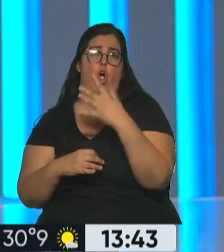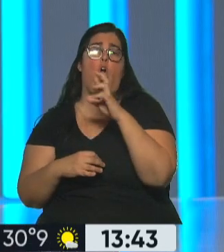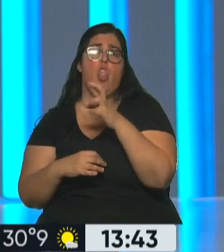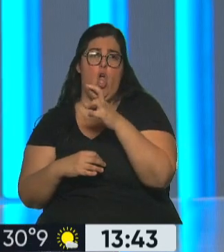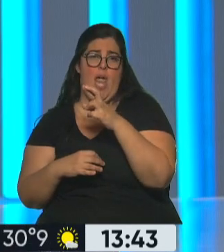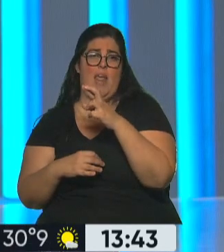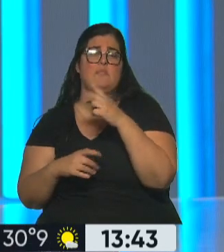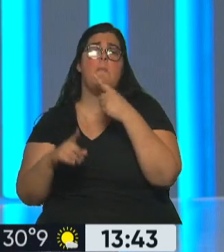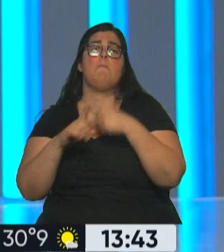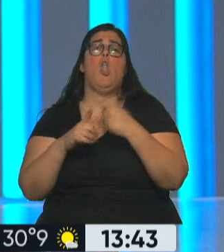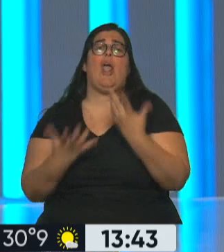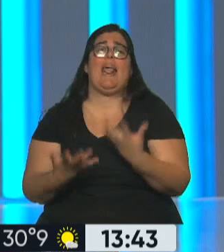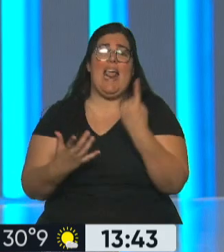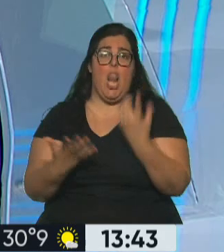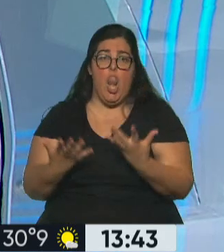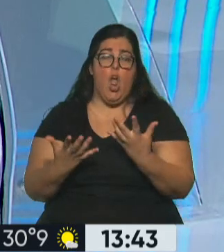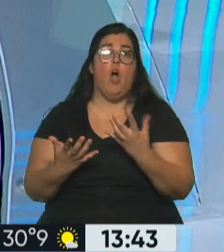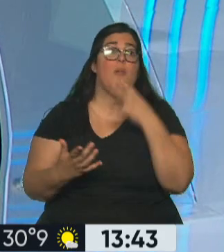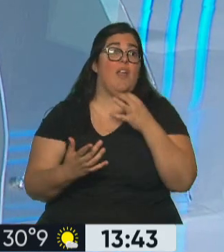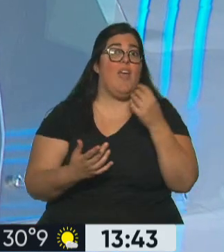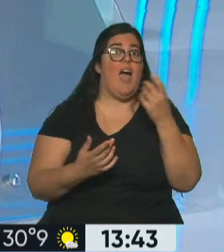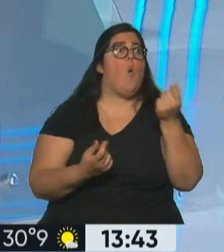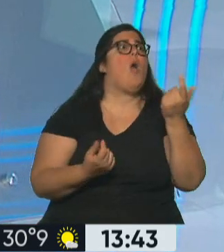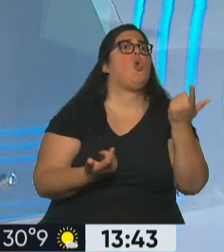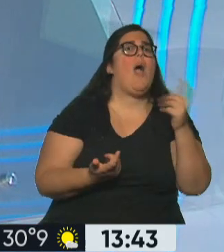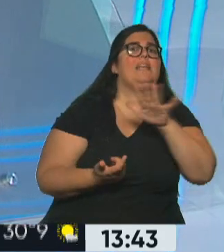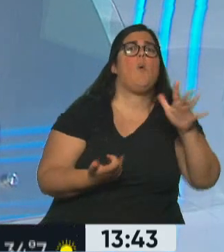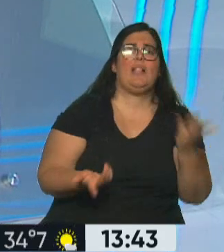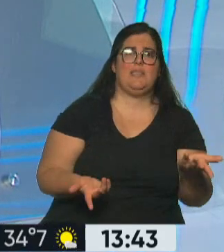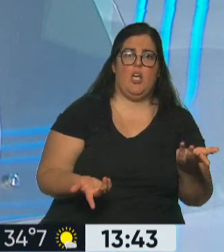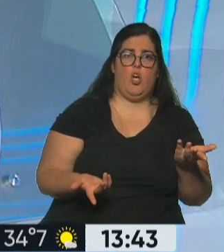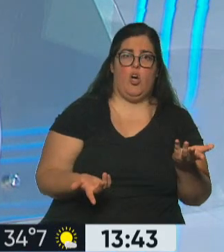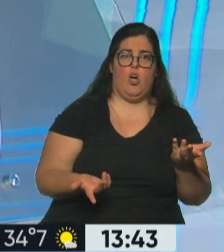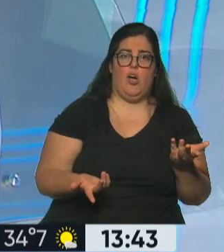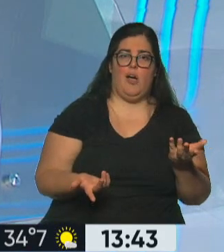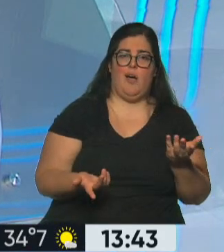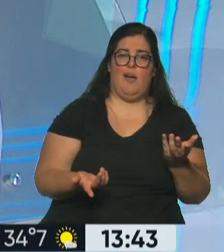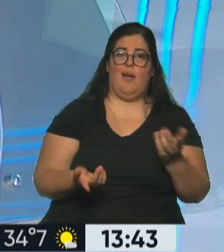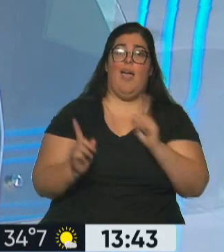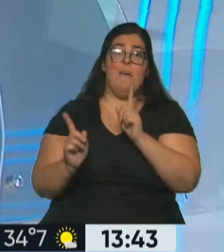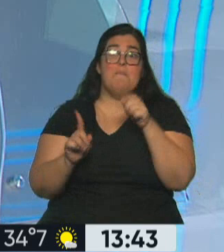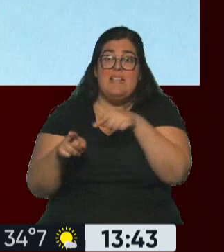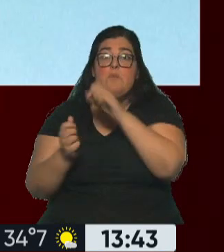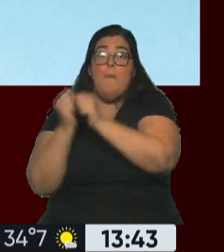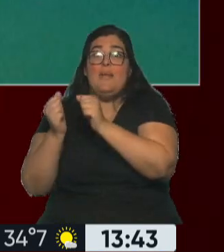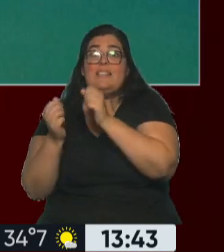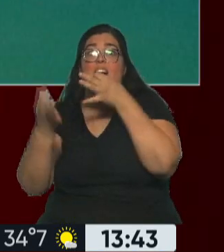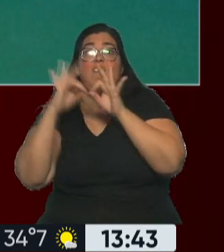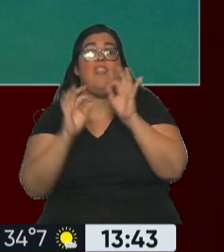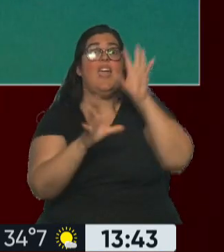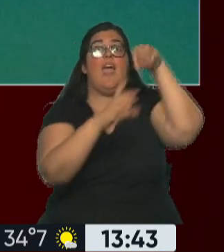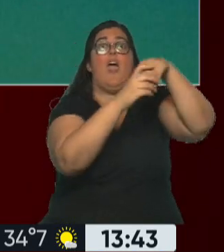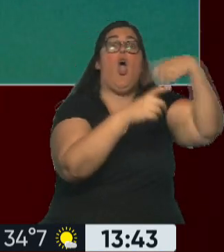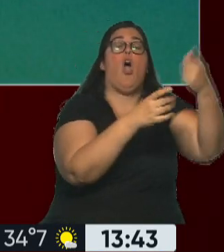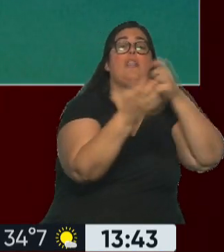dólares el kilo cuando está a 55. ¿Por qué? Porque se vende a su filial. Se autovende. Exacto, y eso